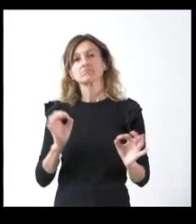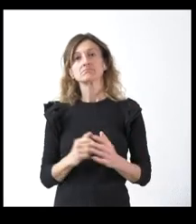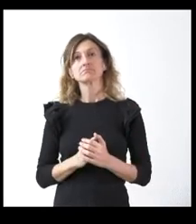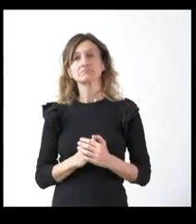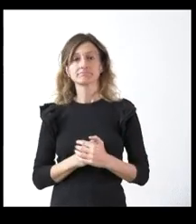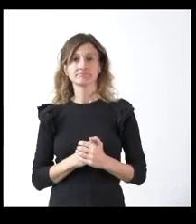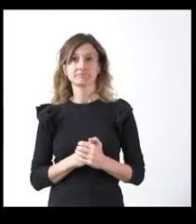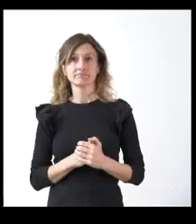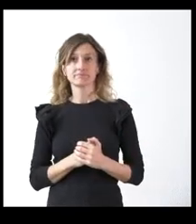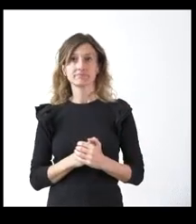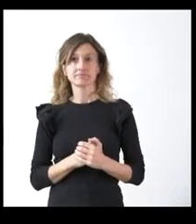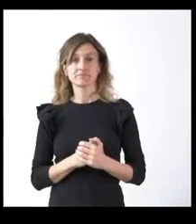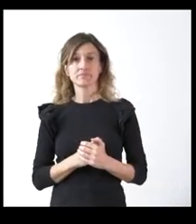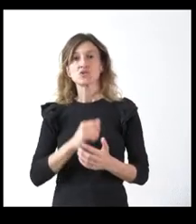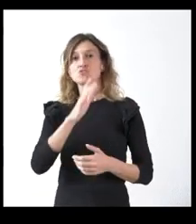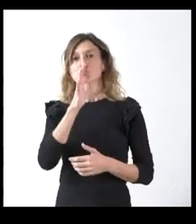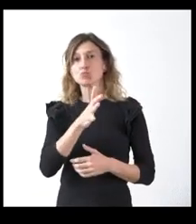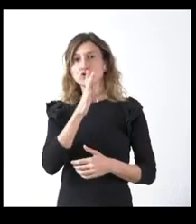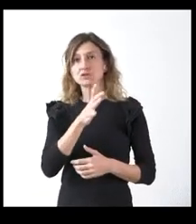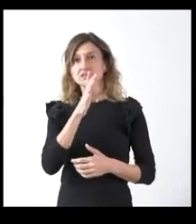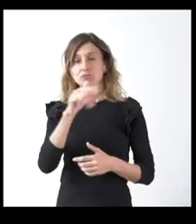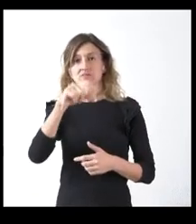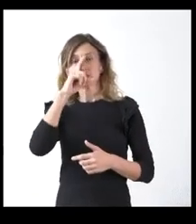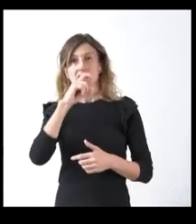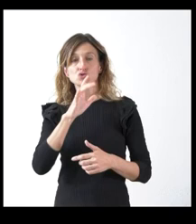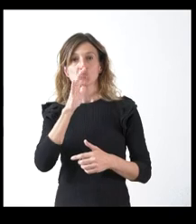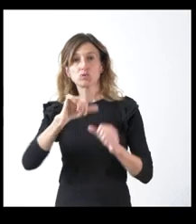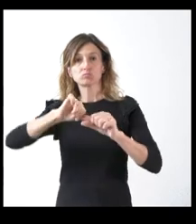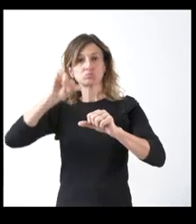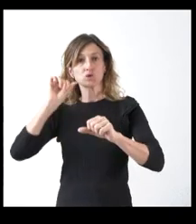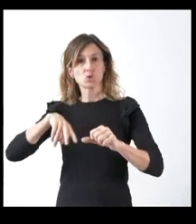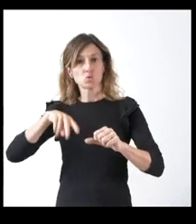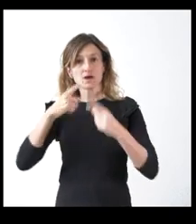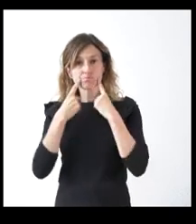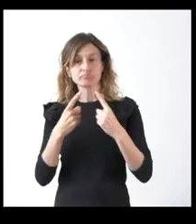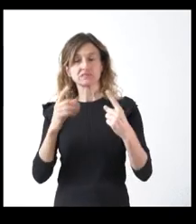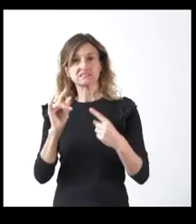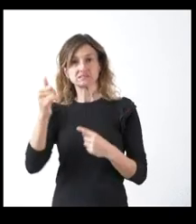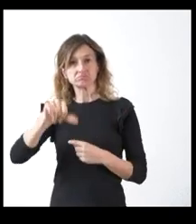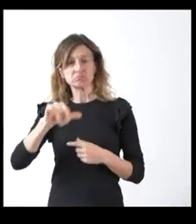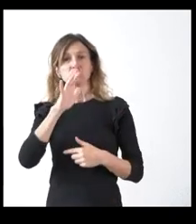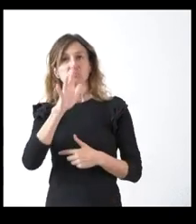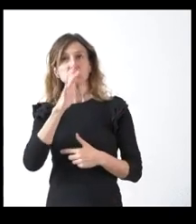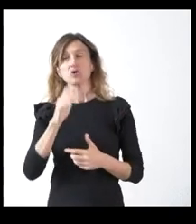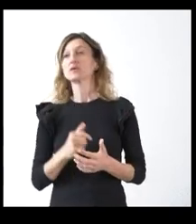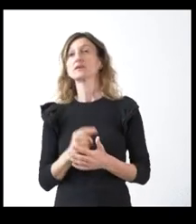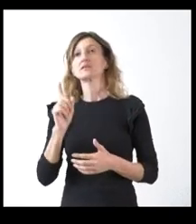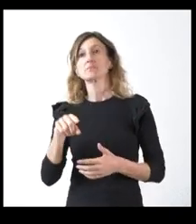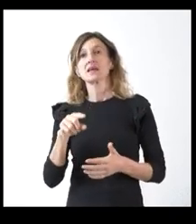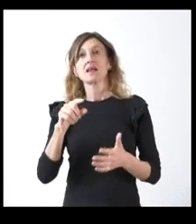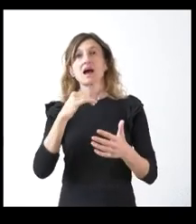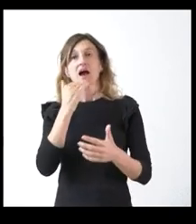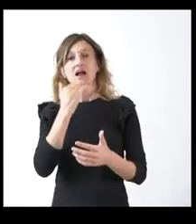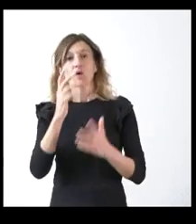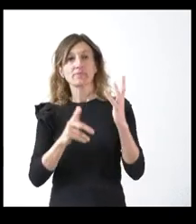se ha mirado cuál puede ser el motivo de que pase este año que me ha pasado en ningún otro y si de manera de oficio Por decirlo de alguna manera